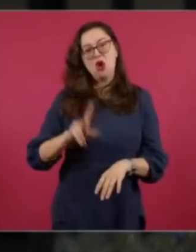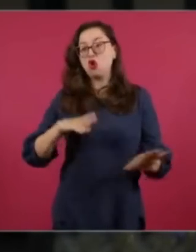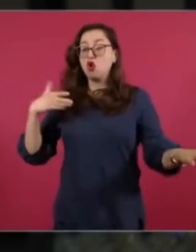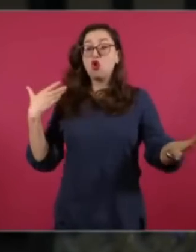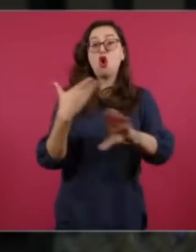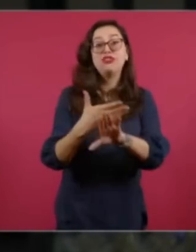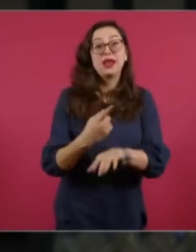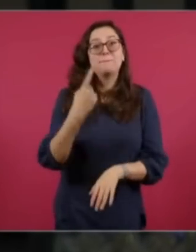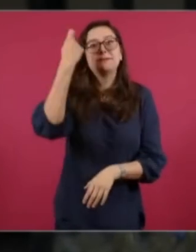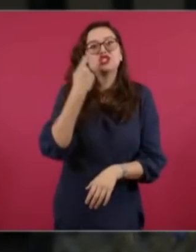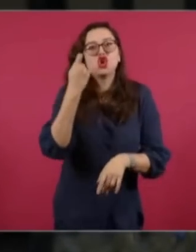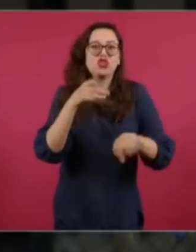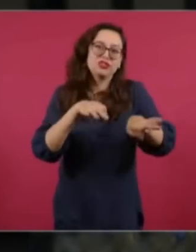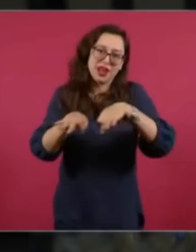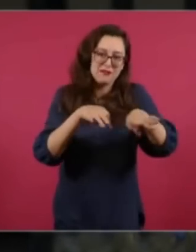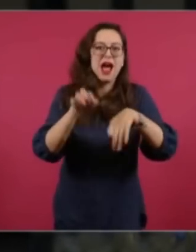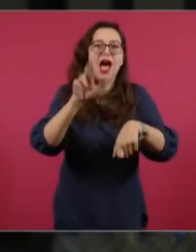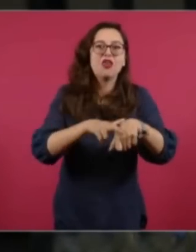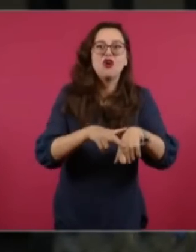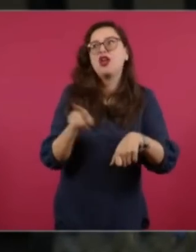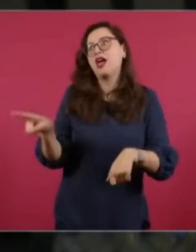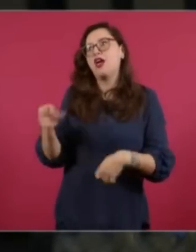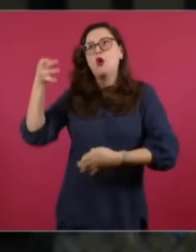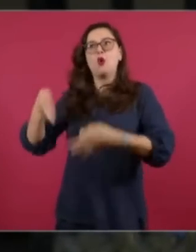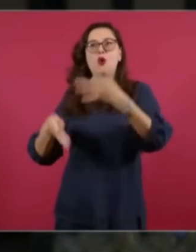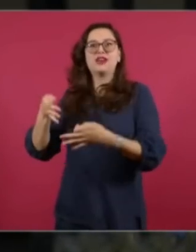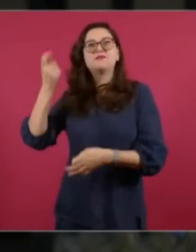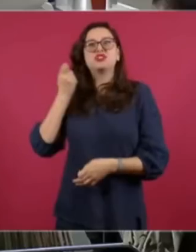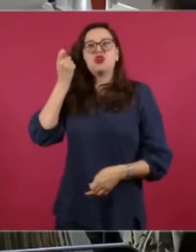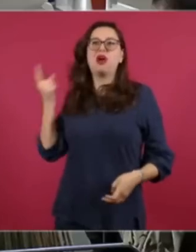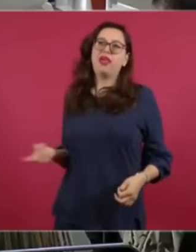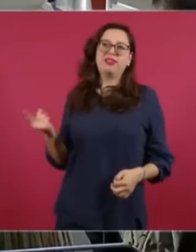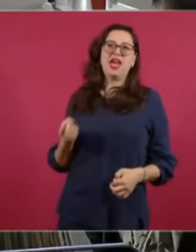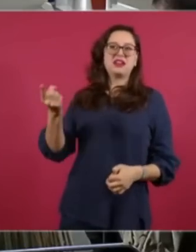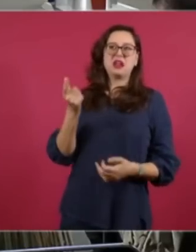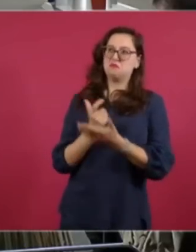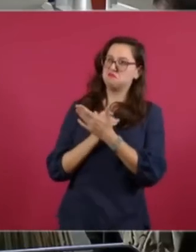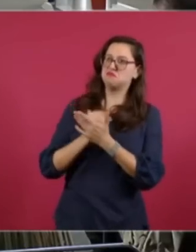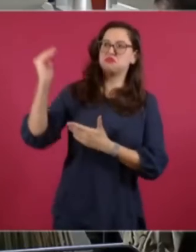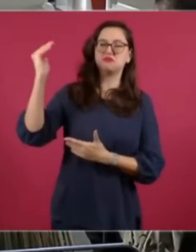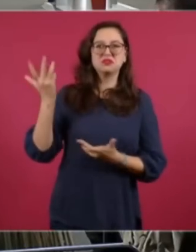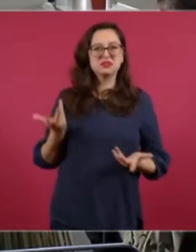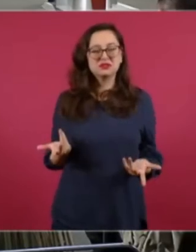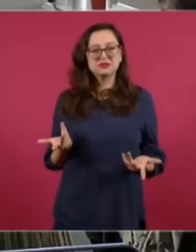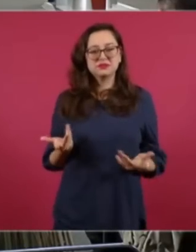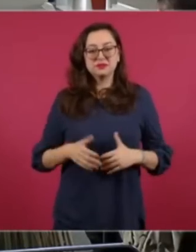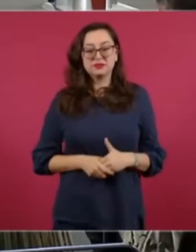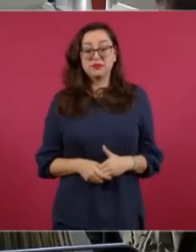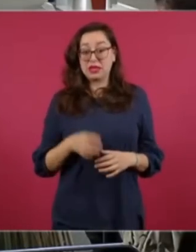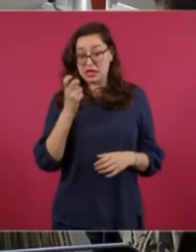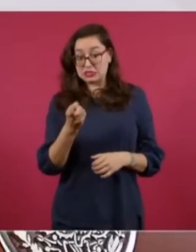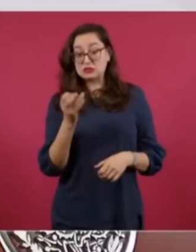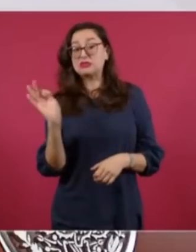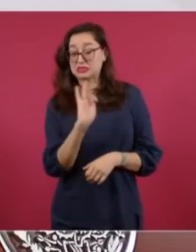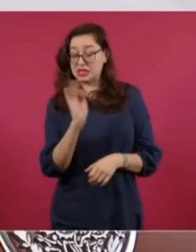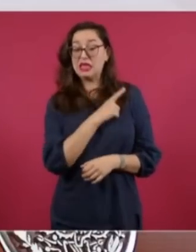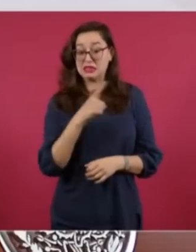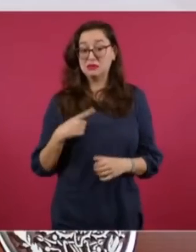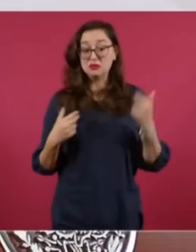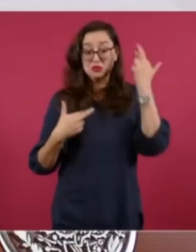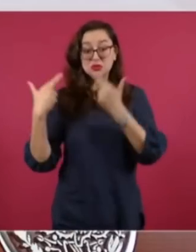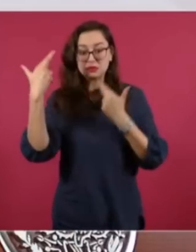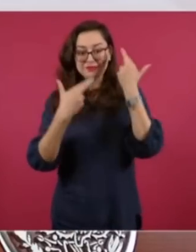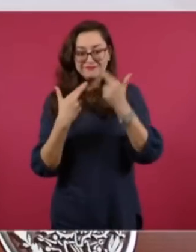pensiones. Entonces quizás sea un buen momento para revisar las pensiones vitalicias. Sí, pero si se avanza en la reforma